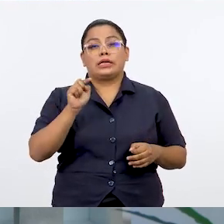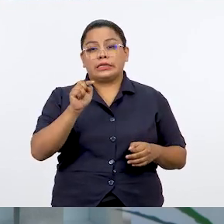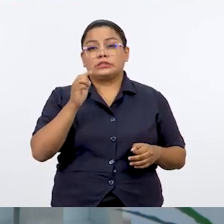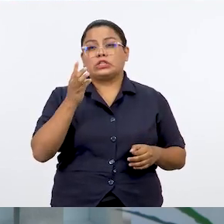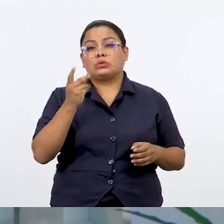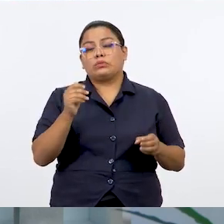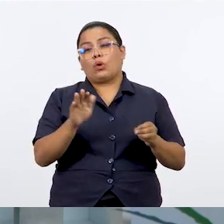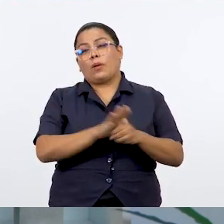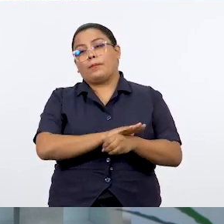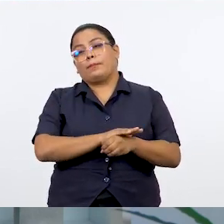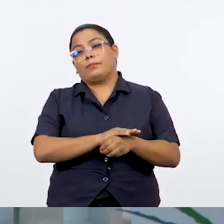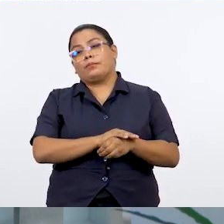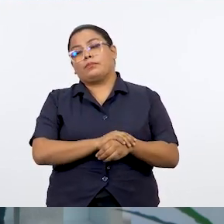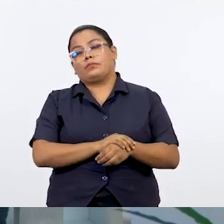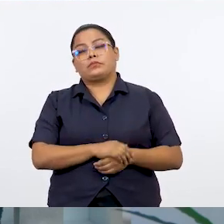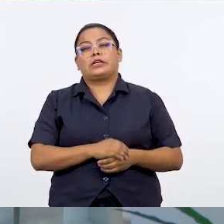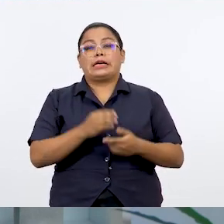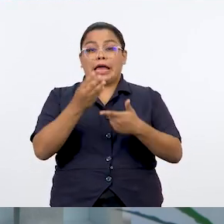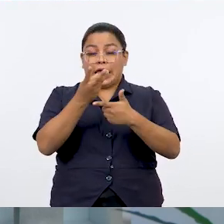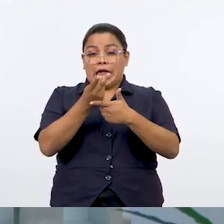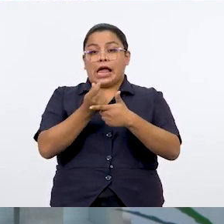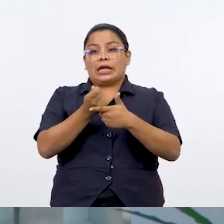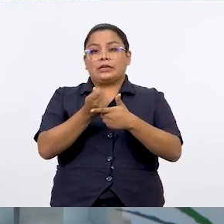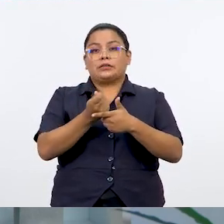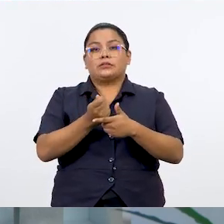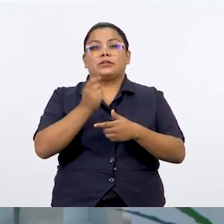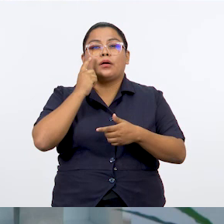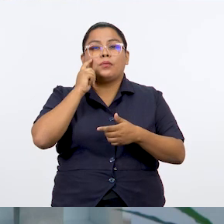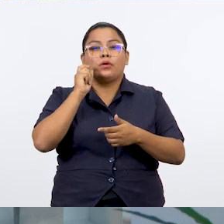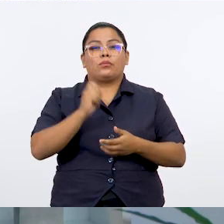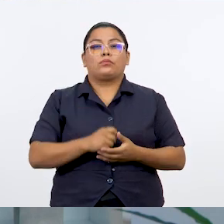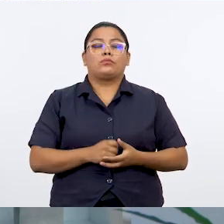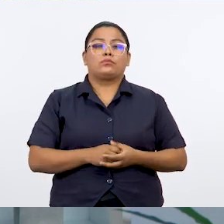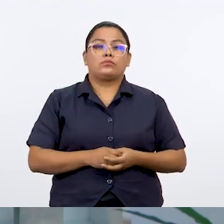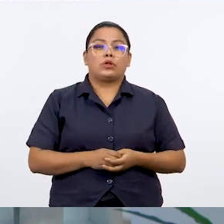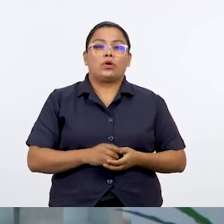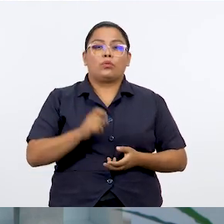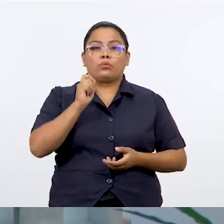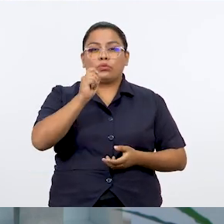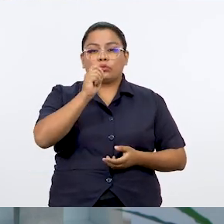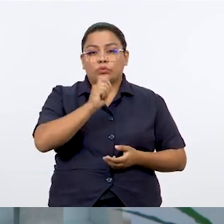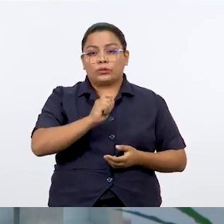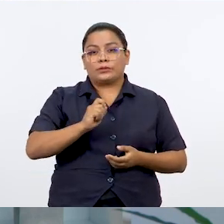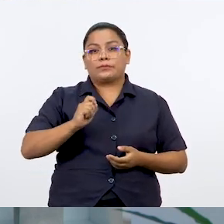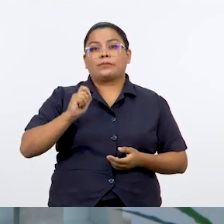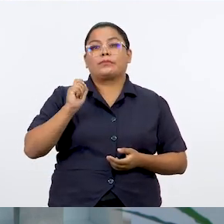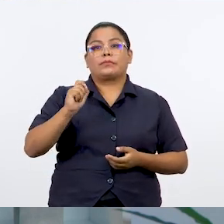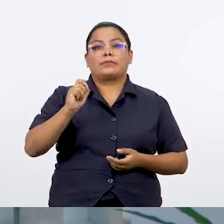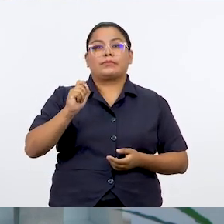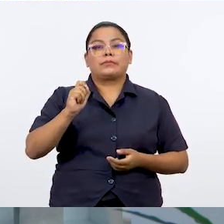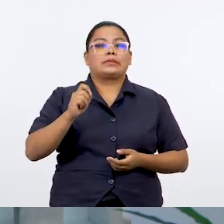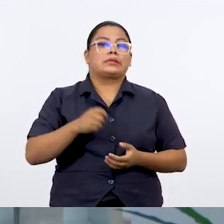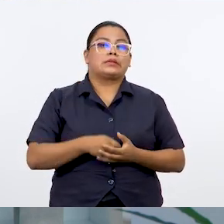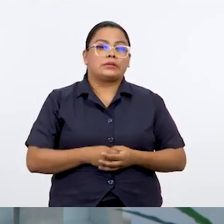natural. Si realizamos ese movimiento, el punto nos quedaría